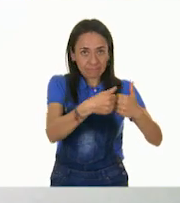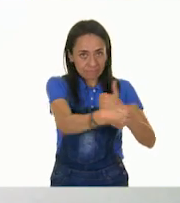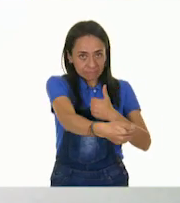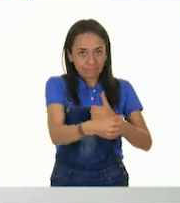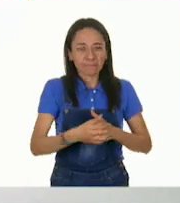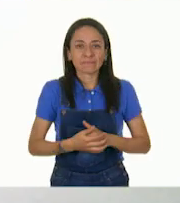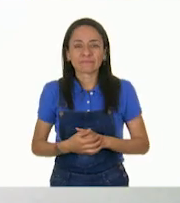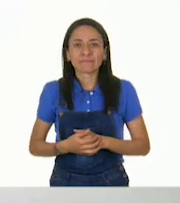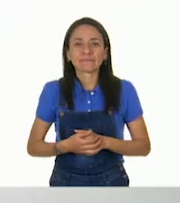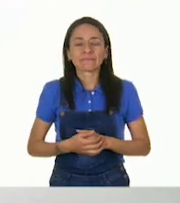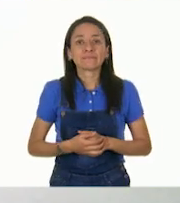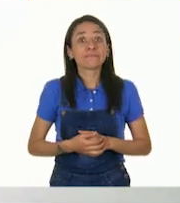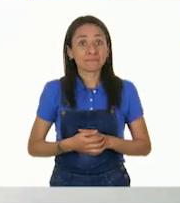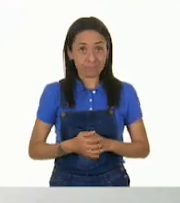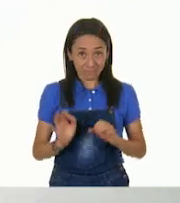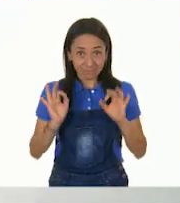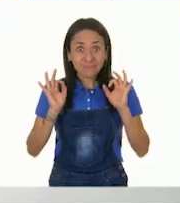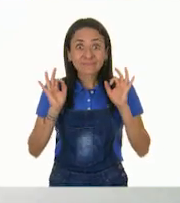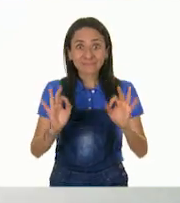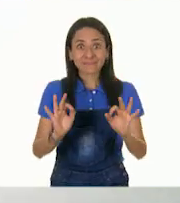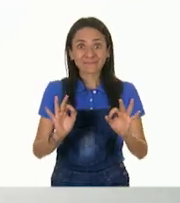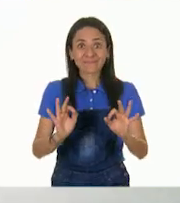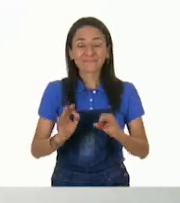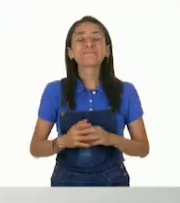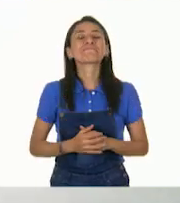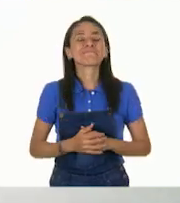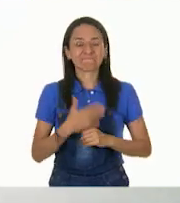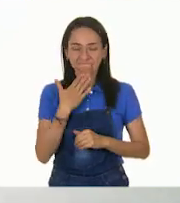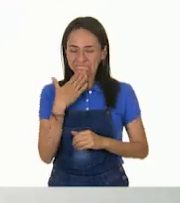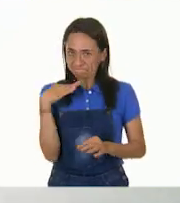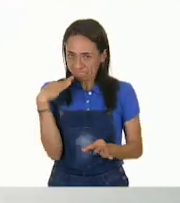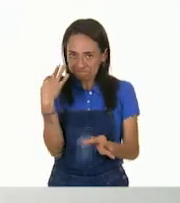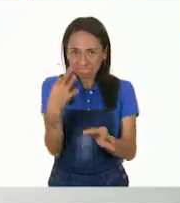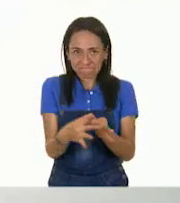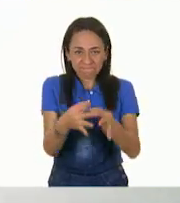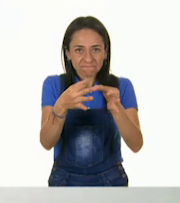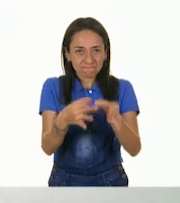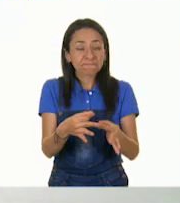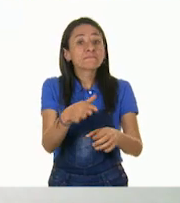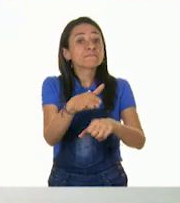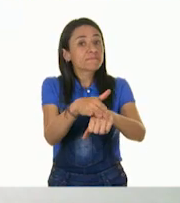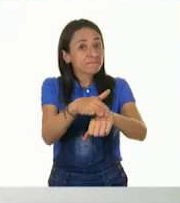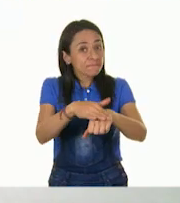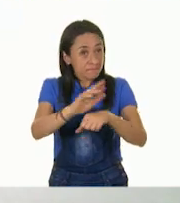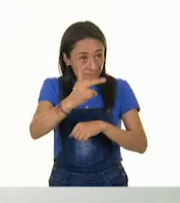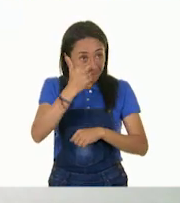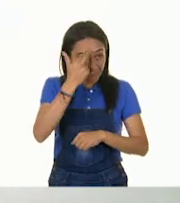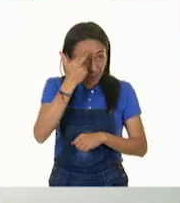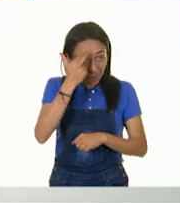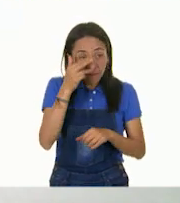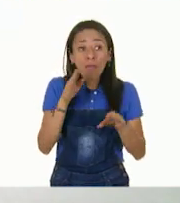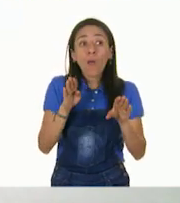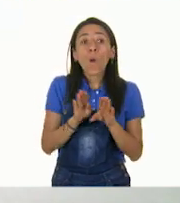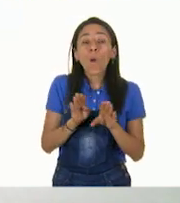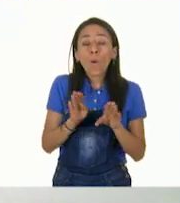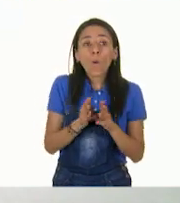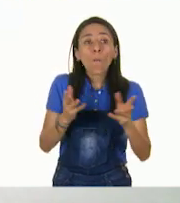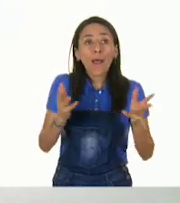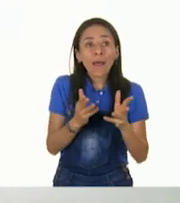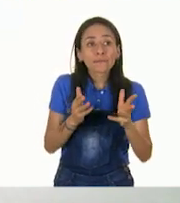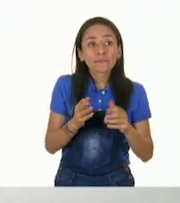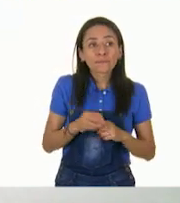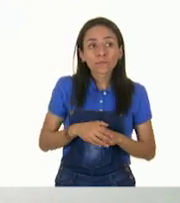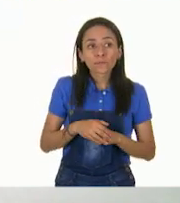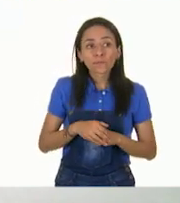así es listo ya están recuerdan nuestro desplazamiento de gatear sí y como es